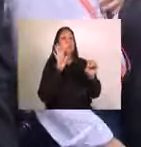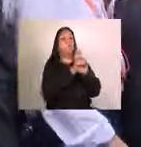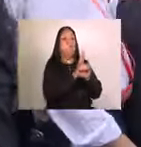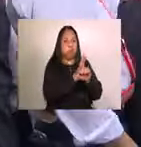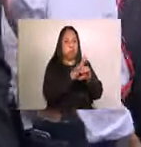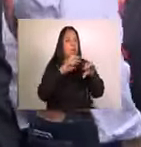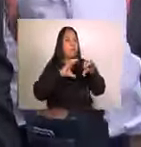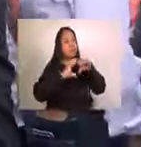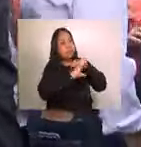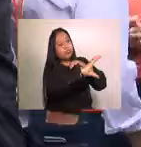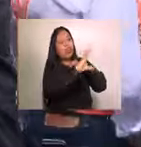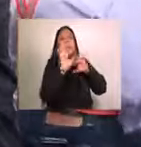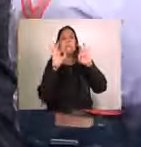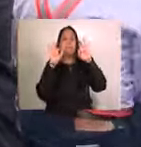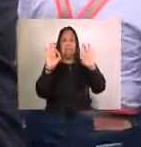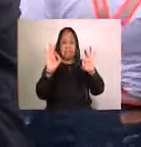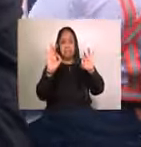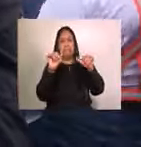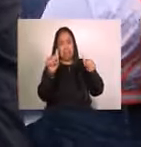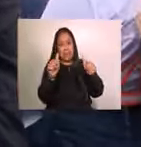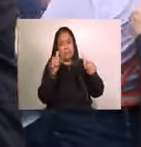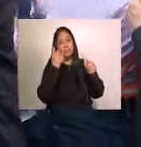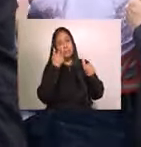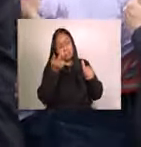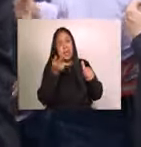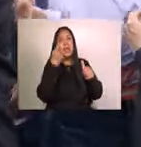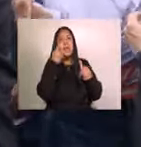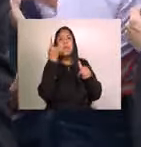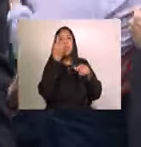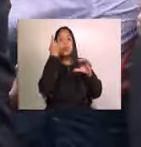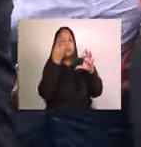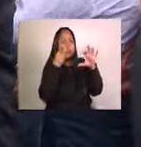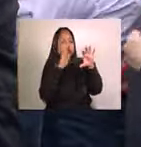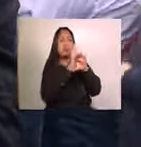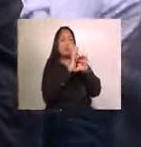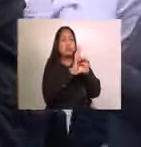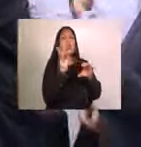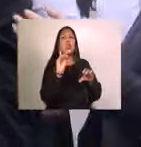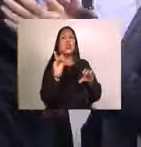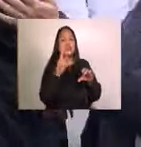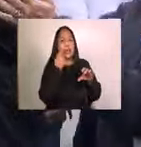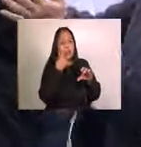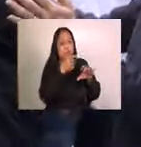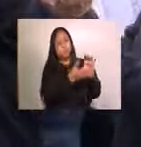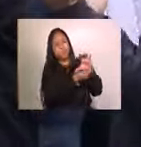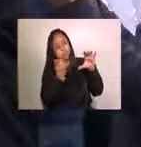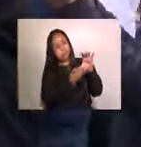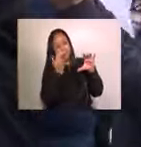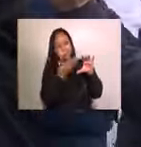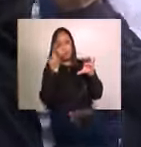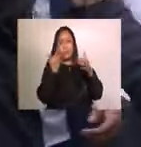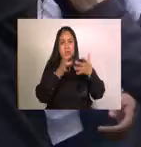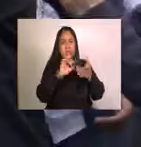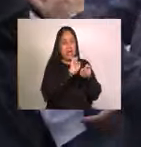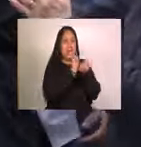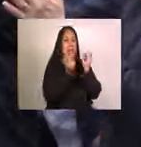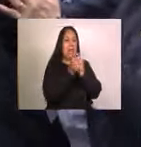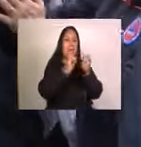Todavía está funcional. Si está funcional, solo buscamos el tapón y reemplazamos la parte donde está el